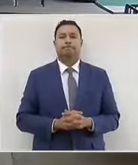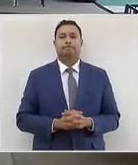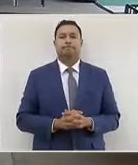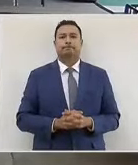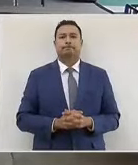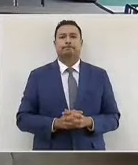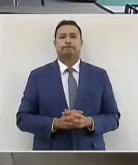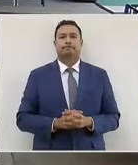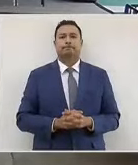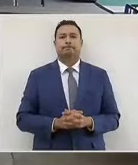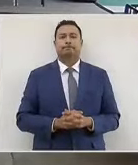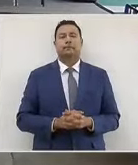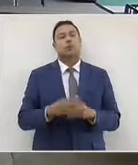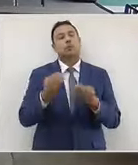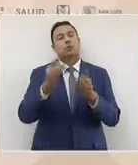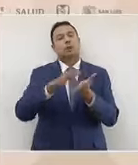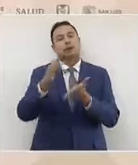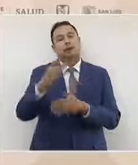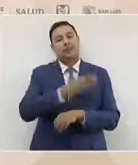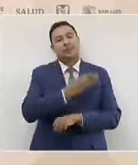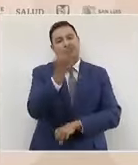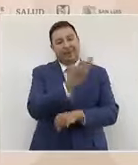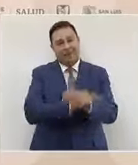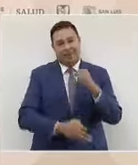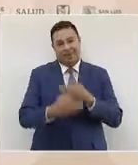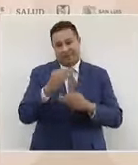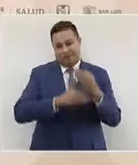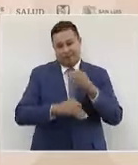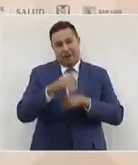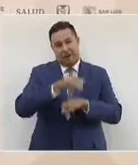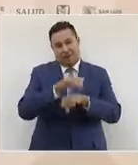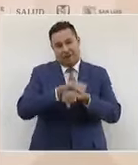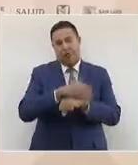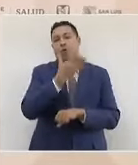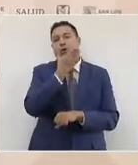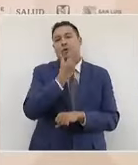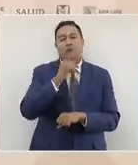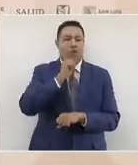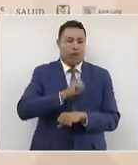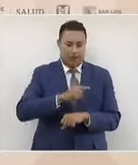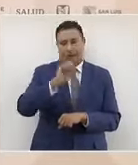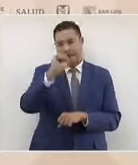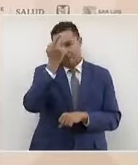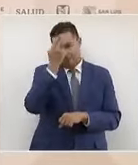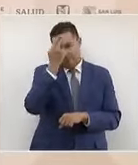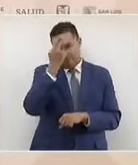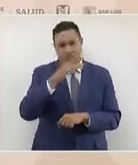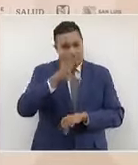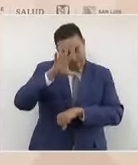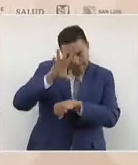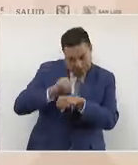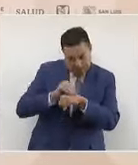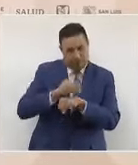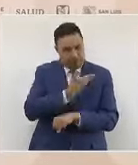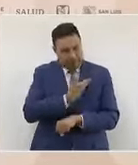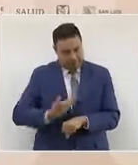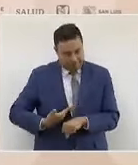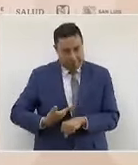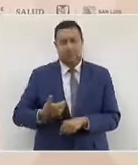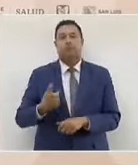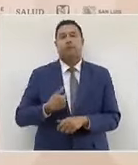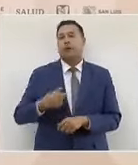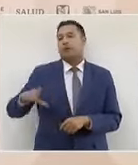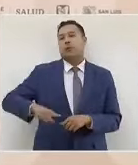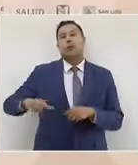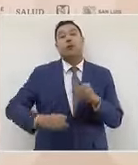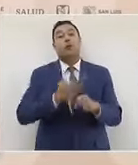Muchas gracias. Muy buenas tardes, amigas y amigos de San Luis Potosí. Con su permiso, señor presidente,